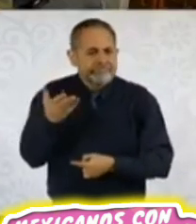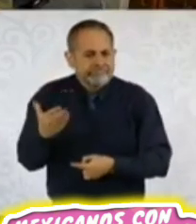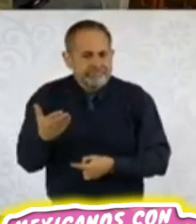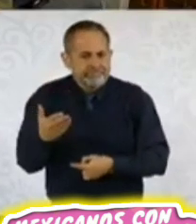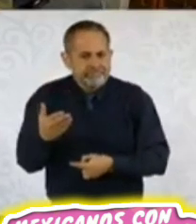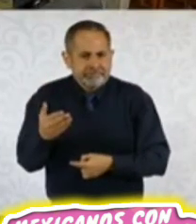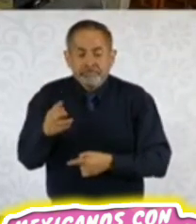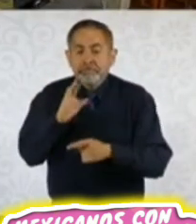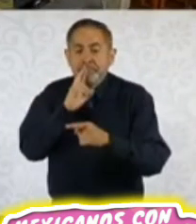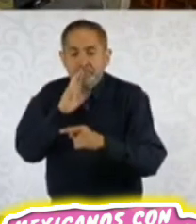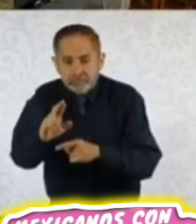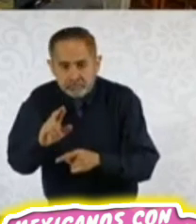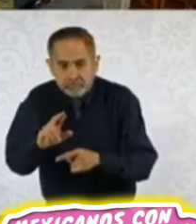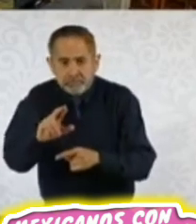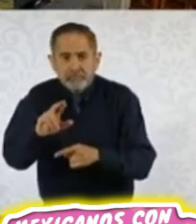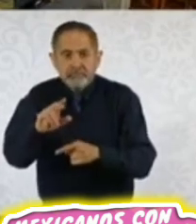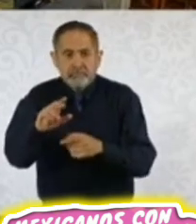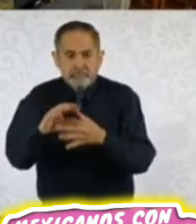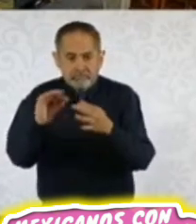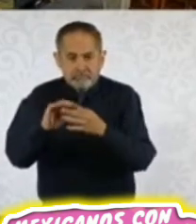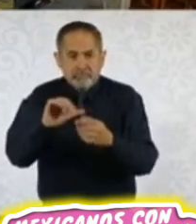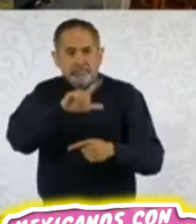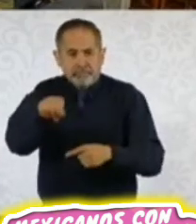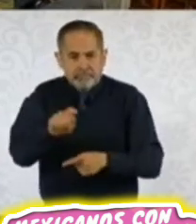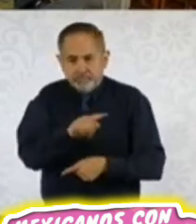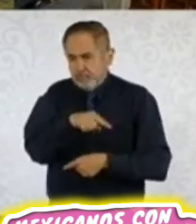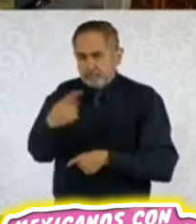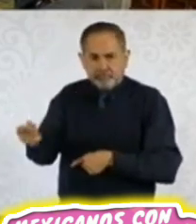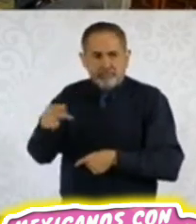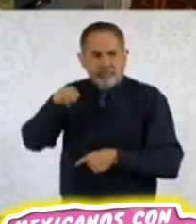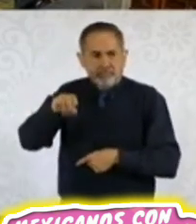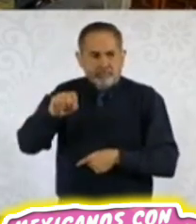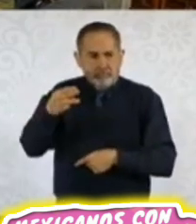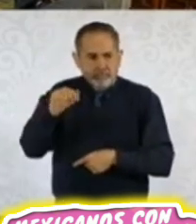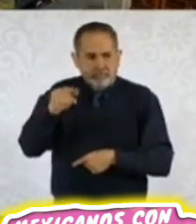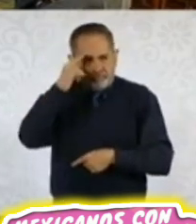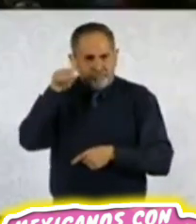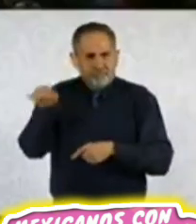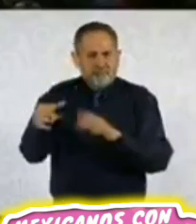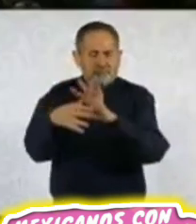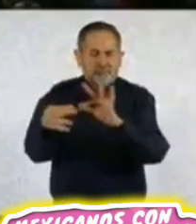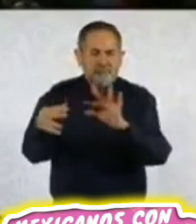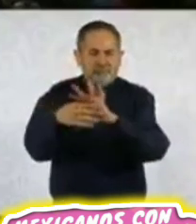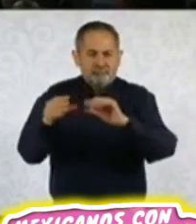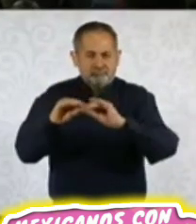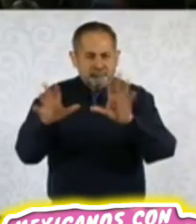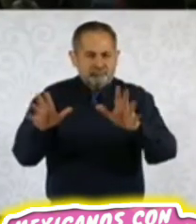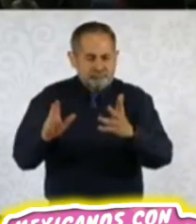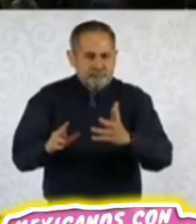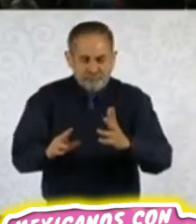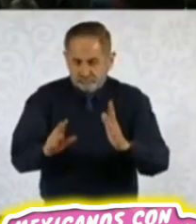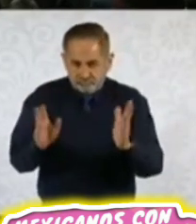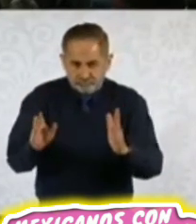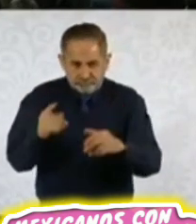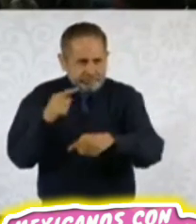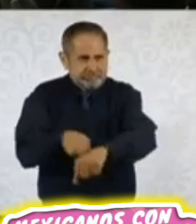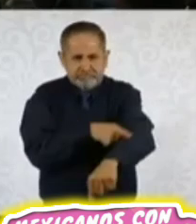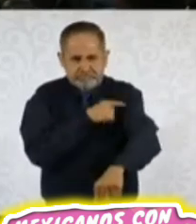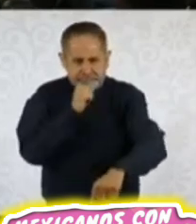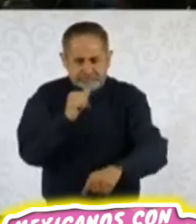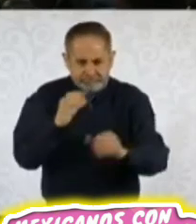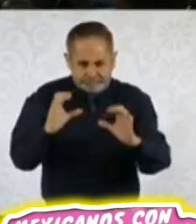Entonces, contestamos esta pregunta si te parece y le damos la palabra a Noemí para que no ocupemos más